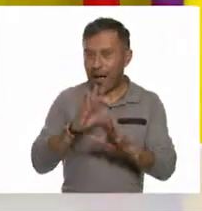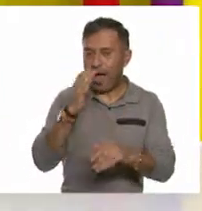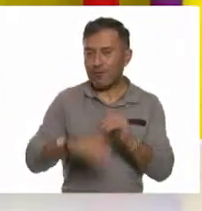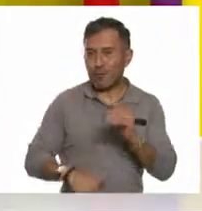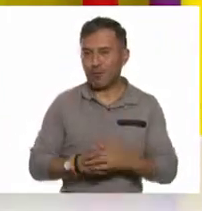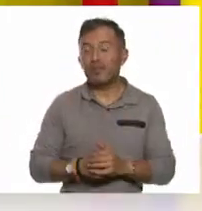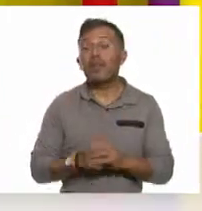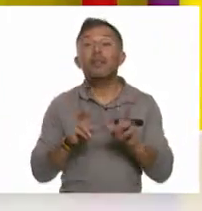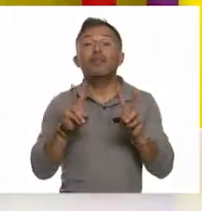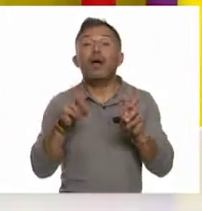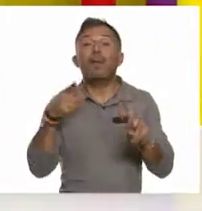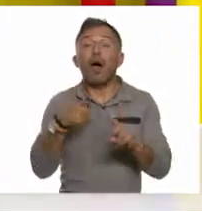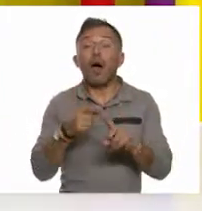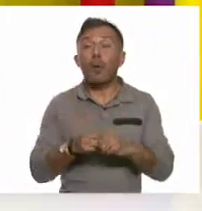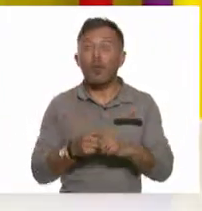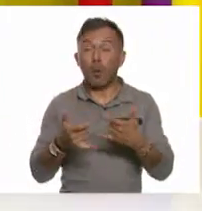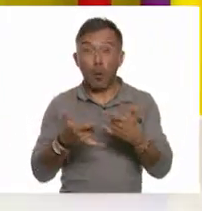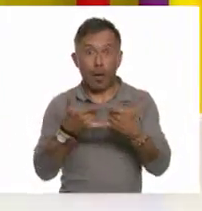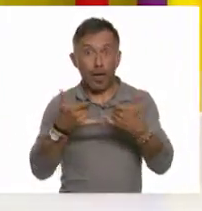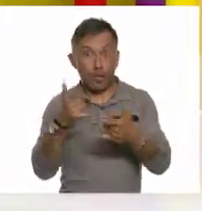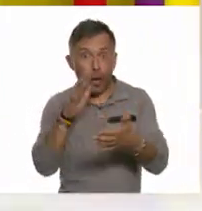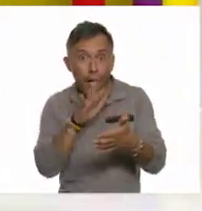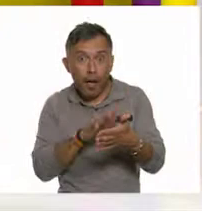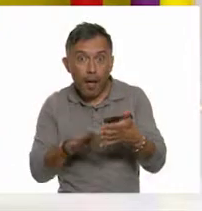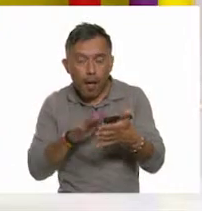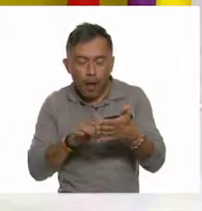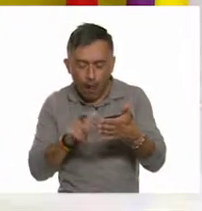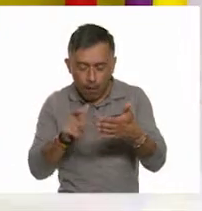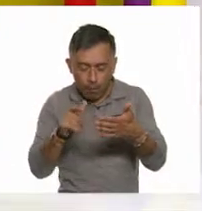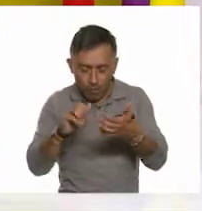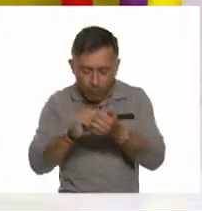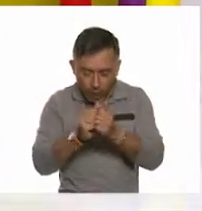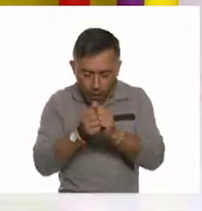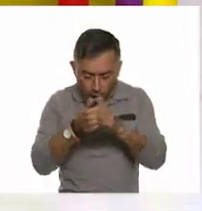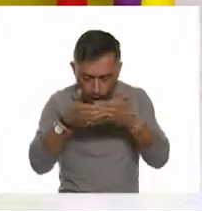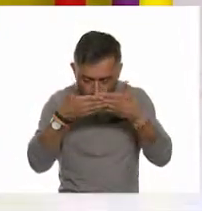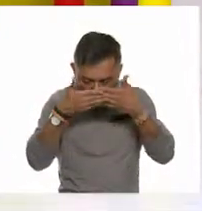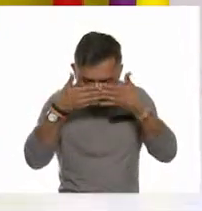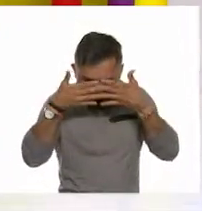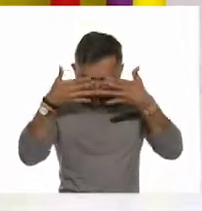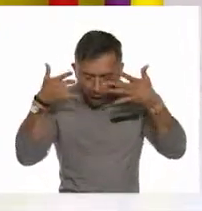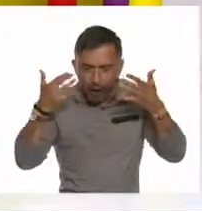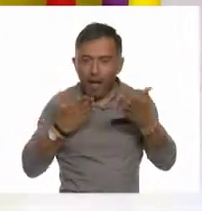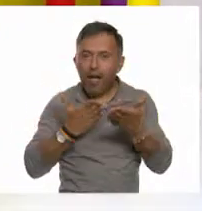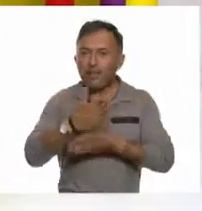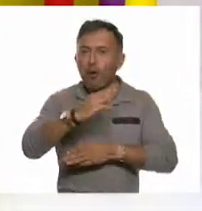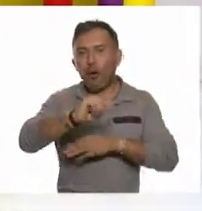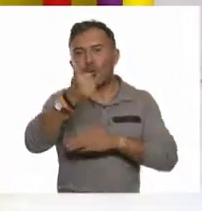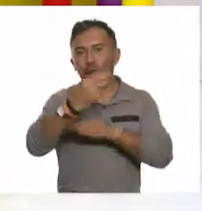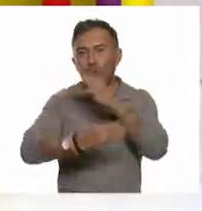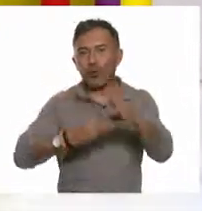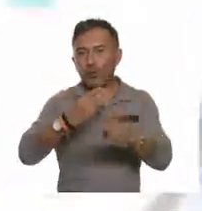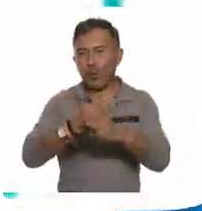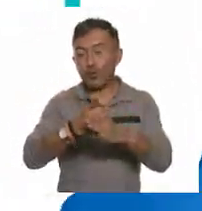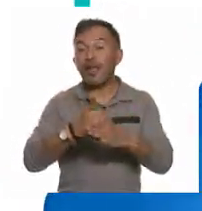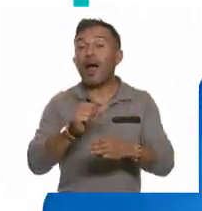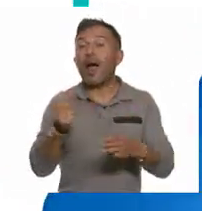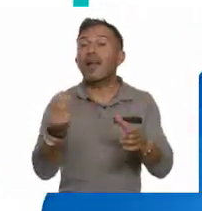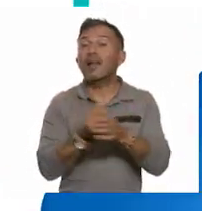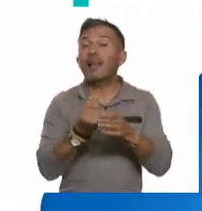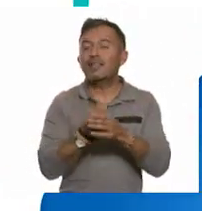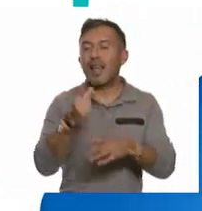fue Cuando leemos cuentos, abrimos mundos, en su asignatura Lengua Materna de tercer grado.